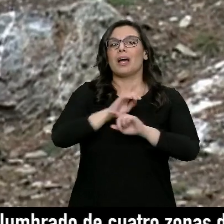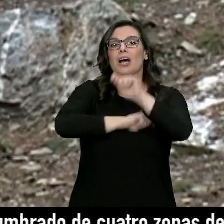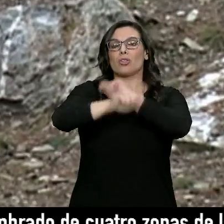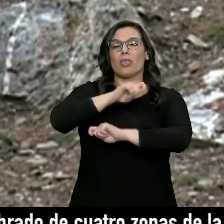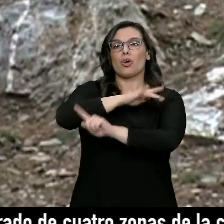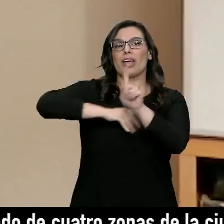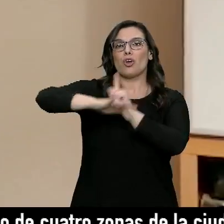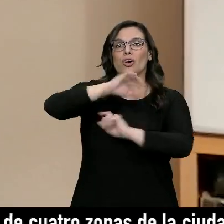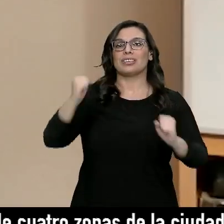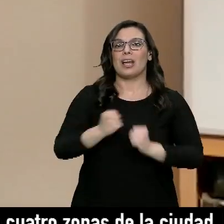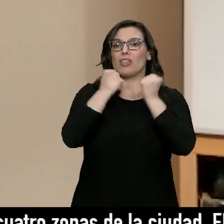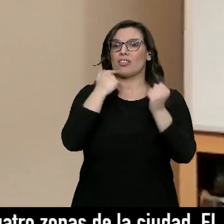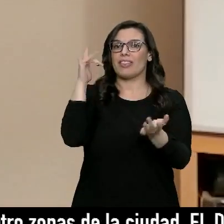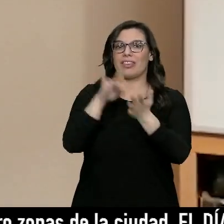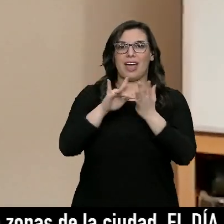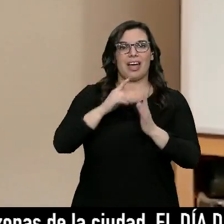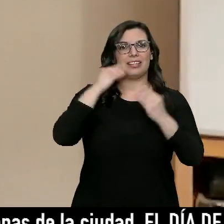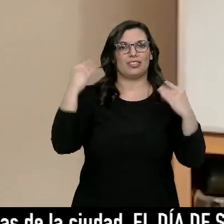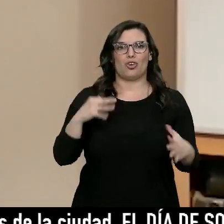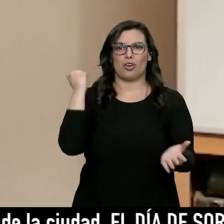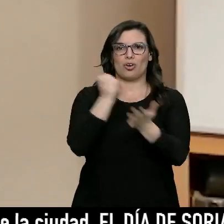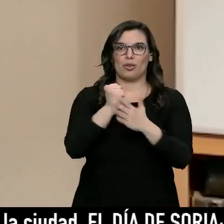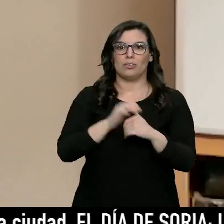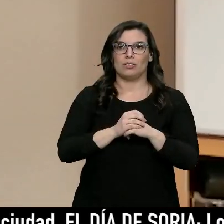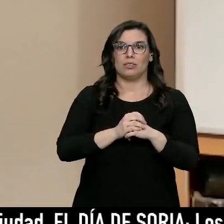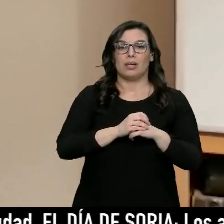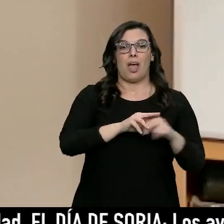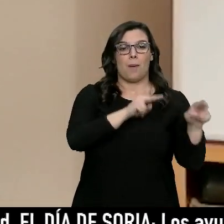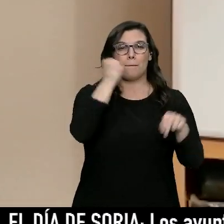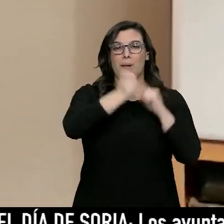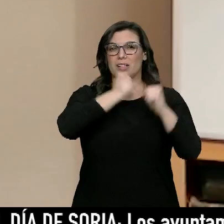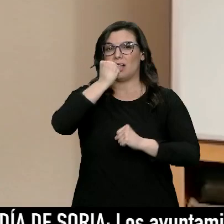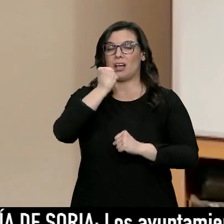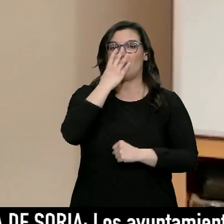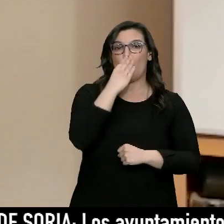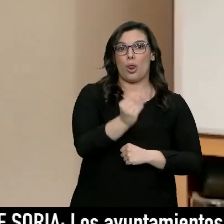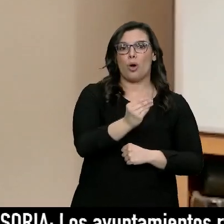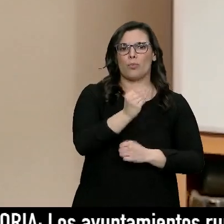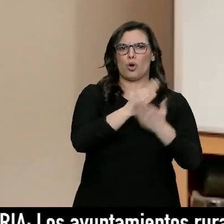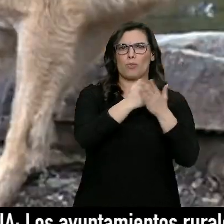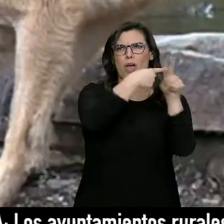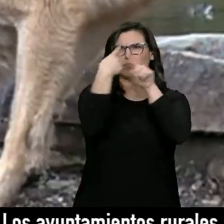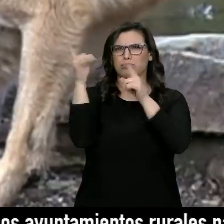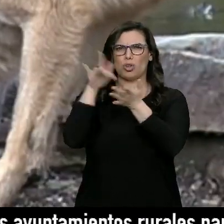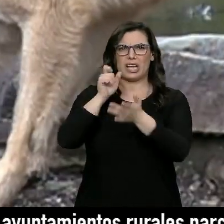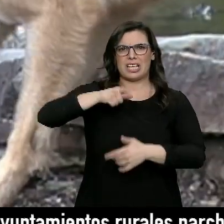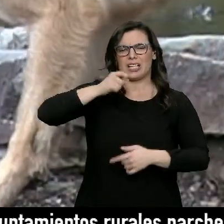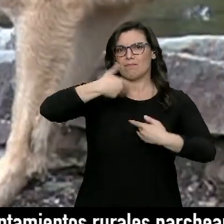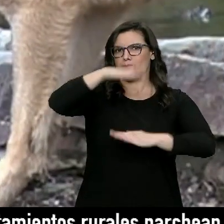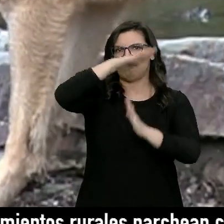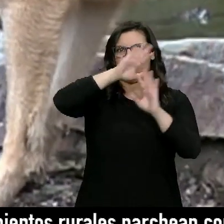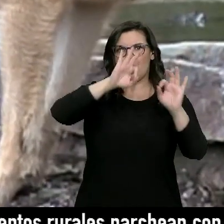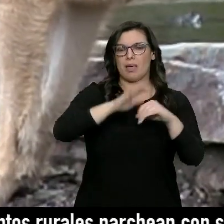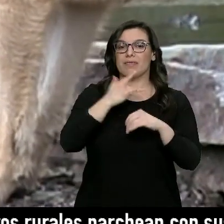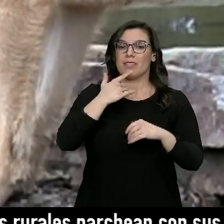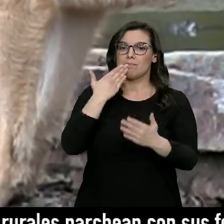día histórico. Detener la matanza de lobos que se viene produciendo en varias comunidades autónomas. Y apremian